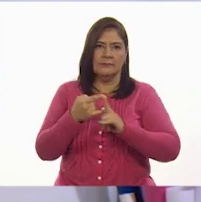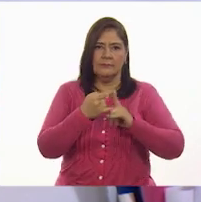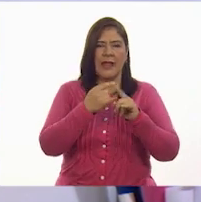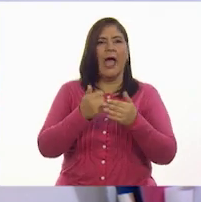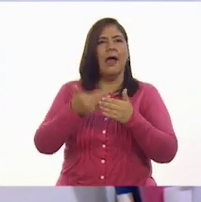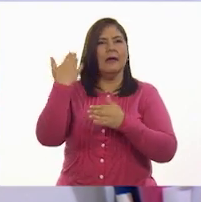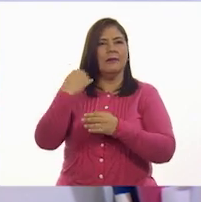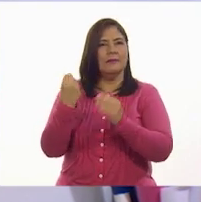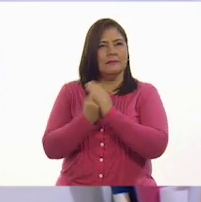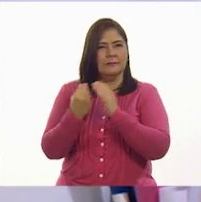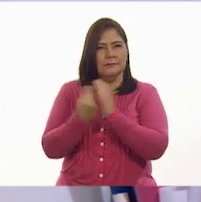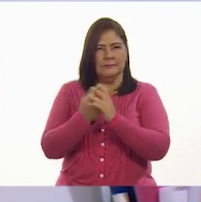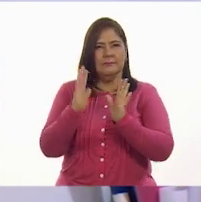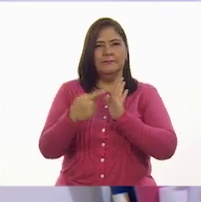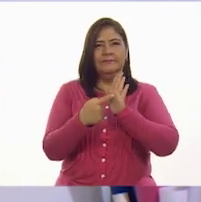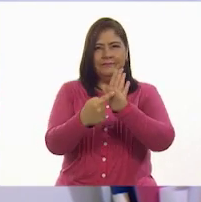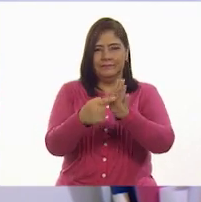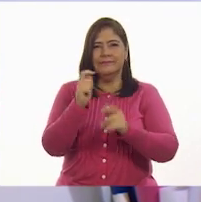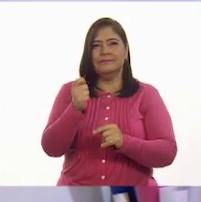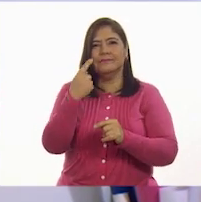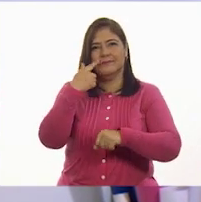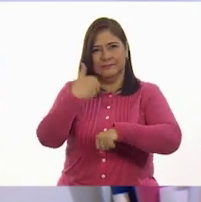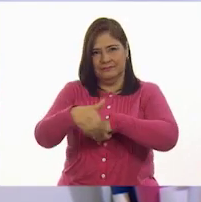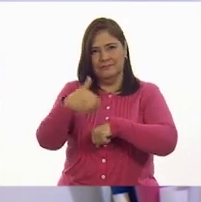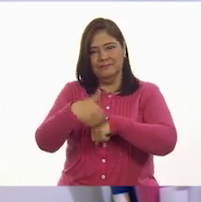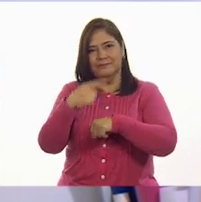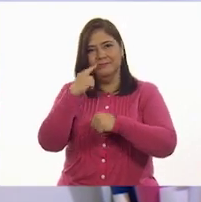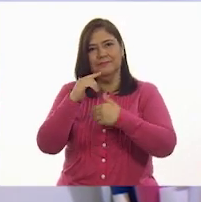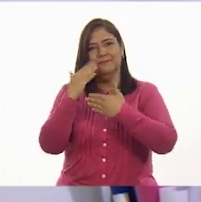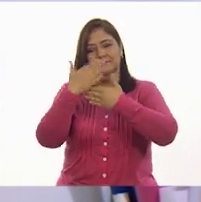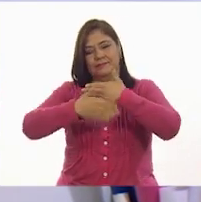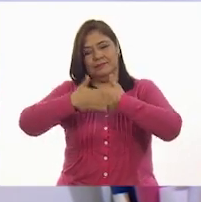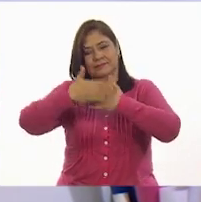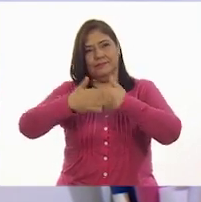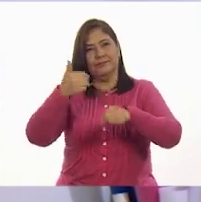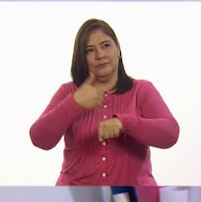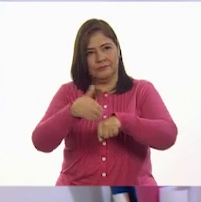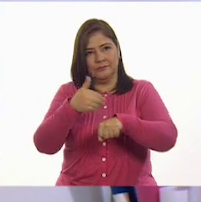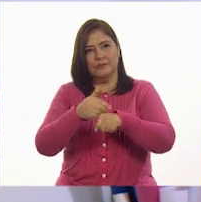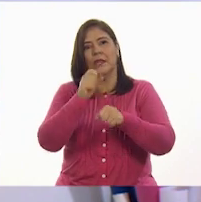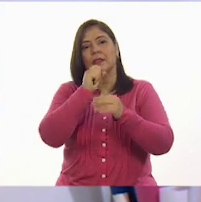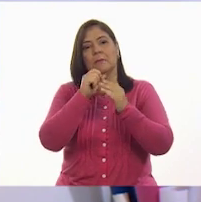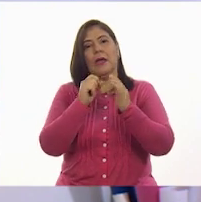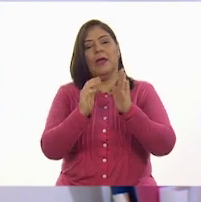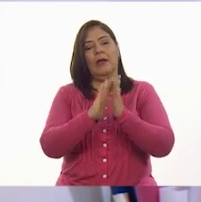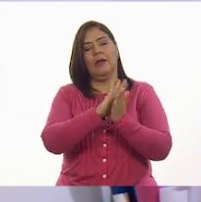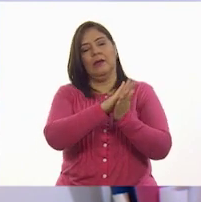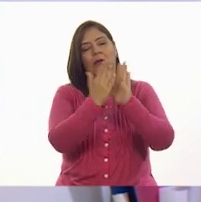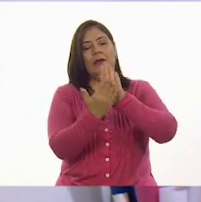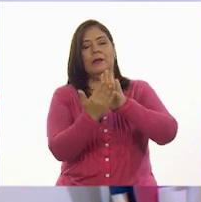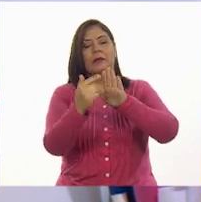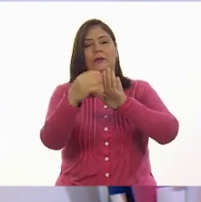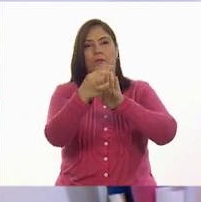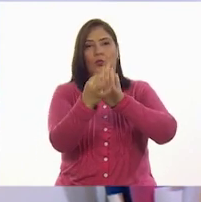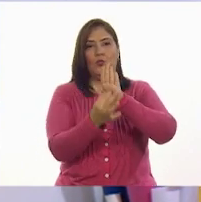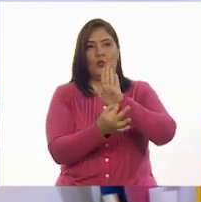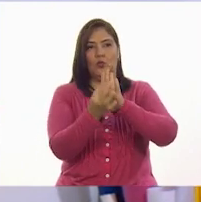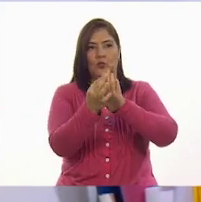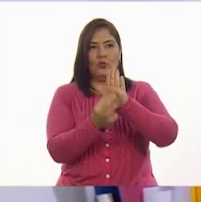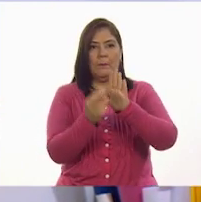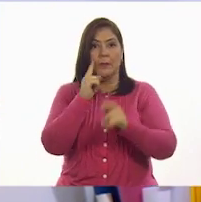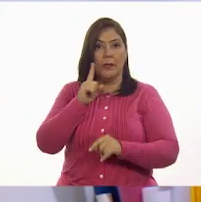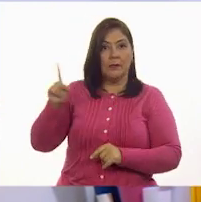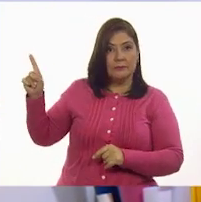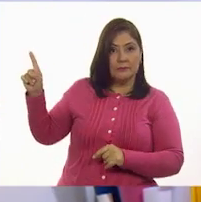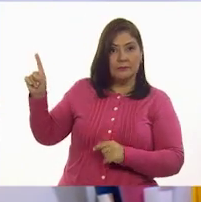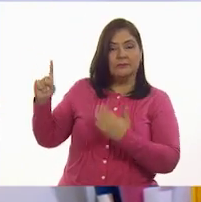anterior, que es donde vienen los números y por atrás vienen... Y los puntitos. Los puntitos. Aquí tenemos los puntitos